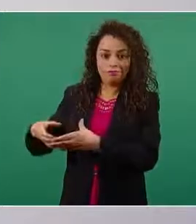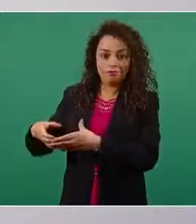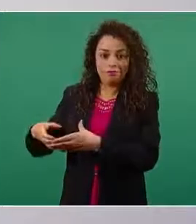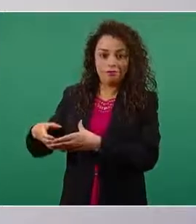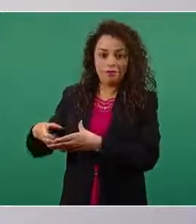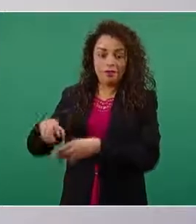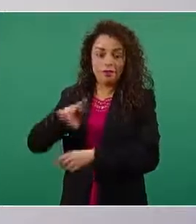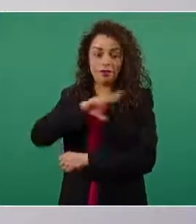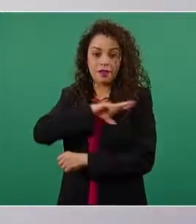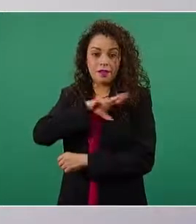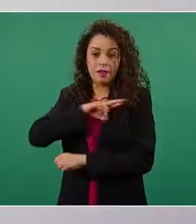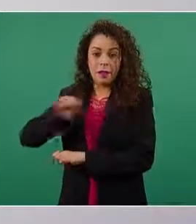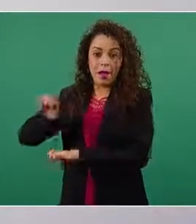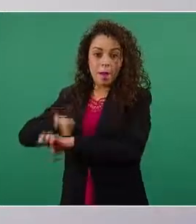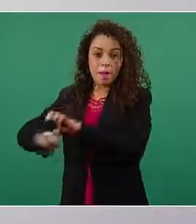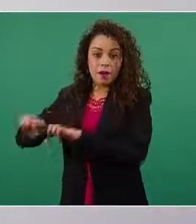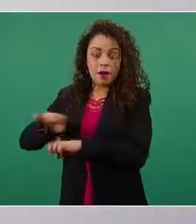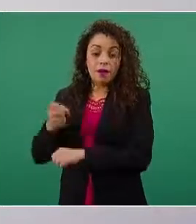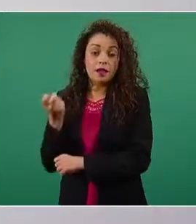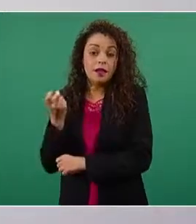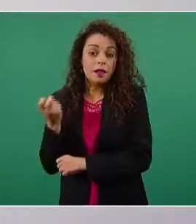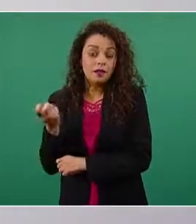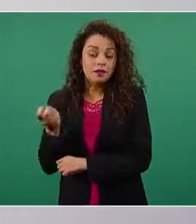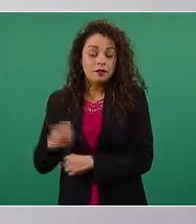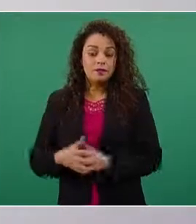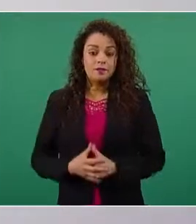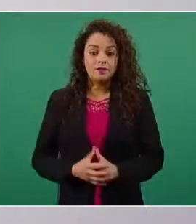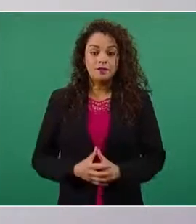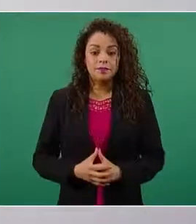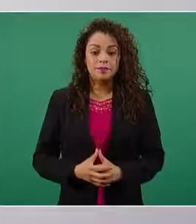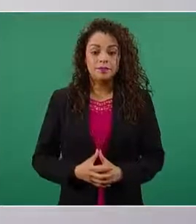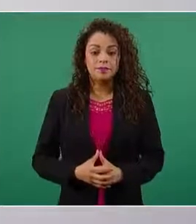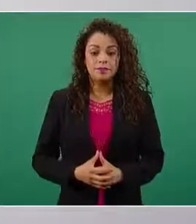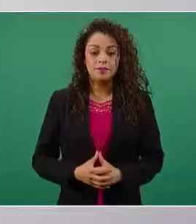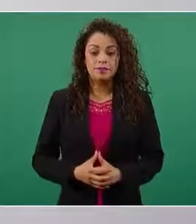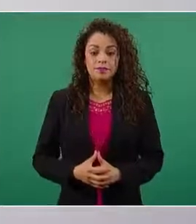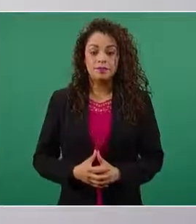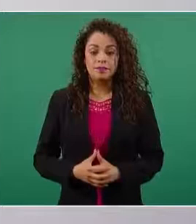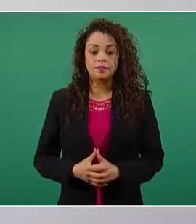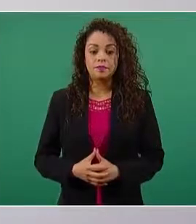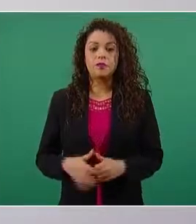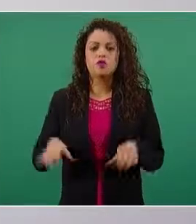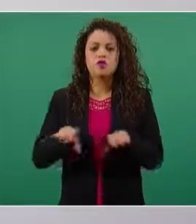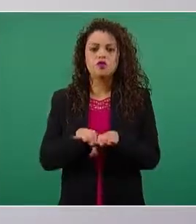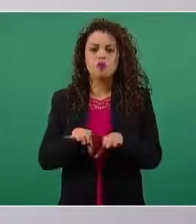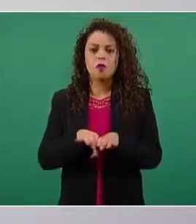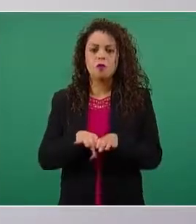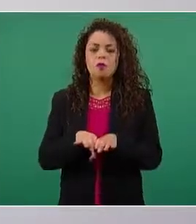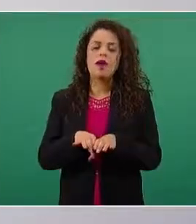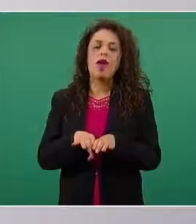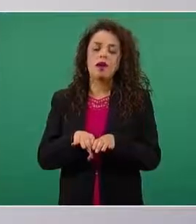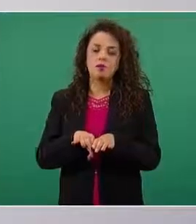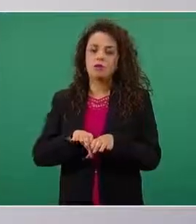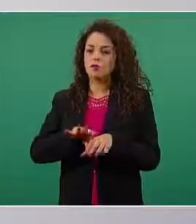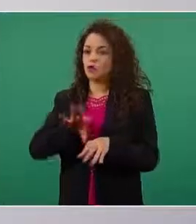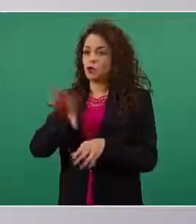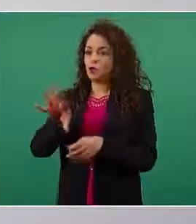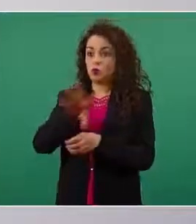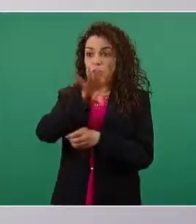a las empresas, a las corporaciones, en un ambiente de privatización